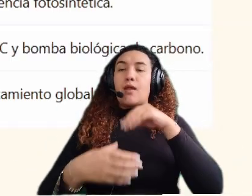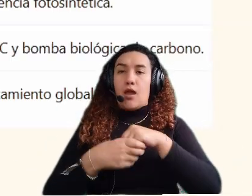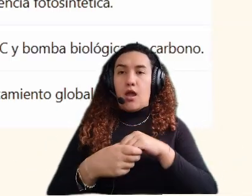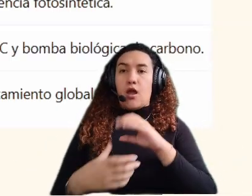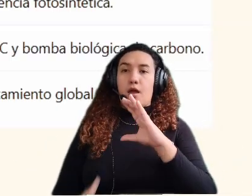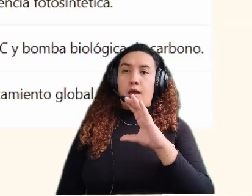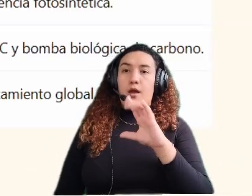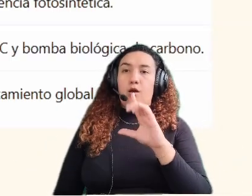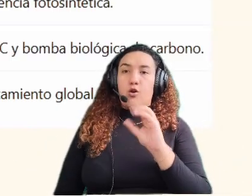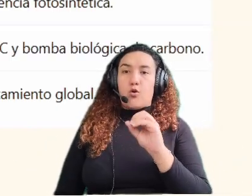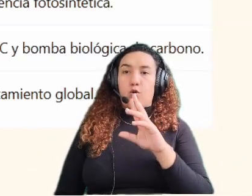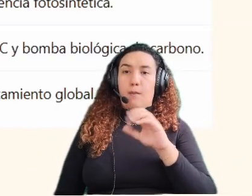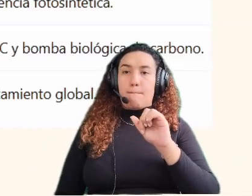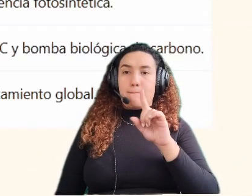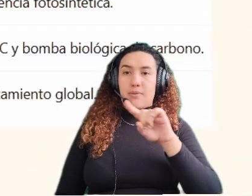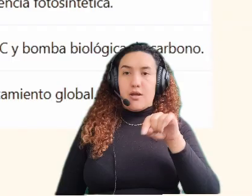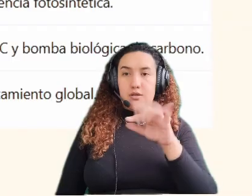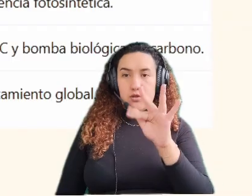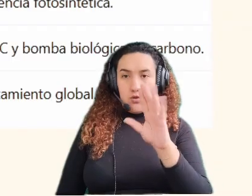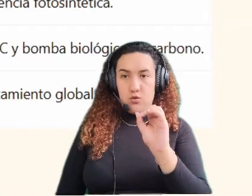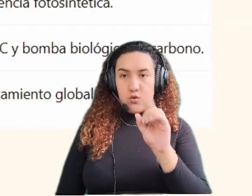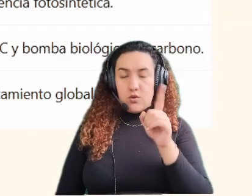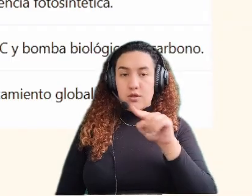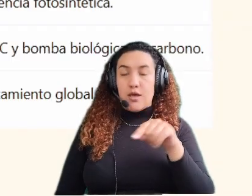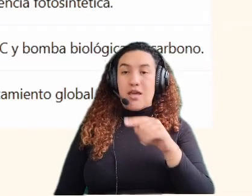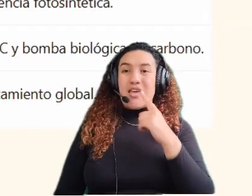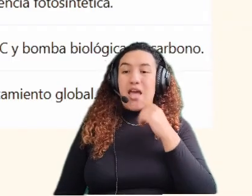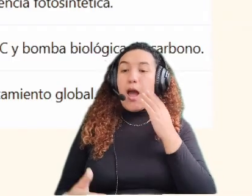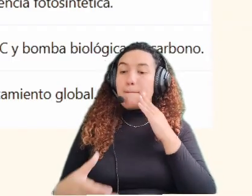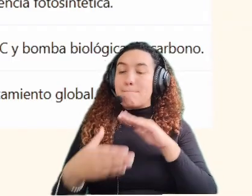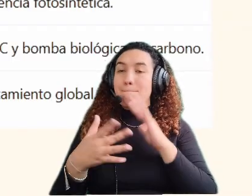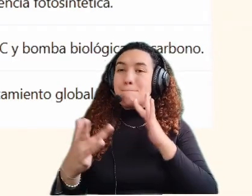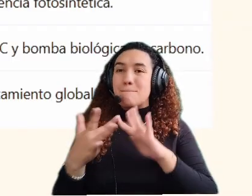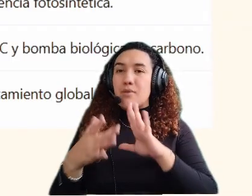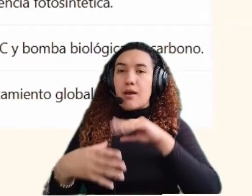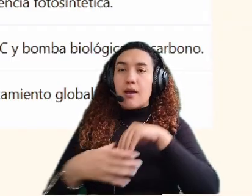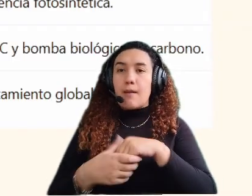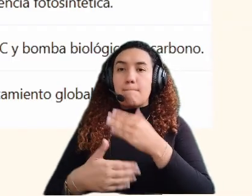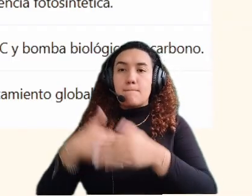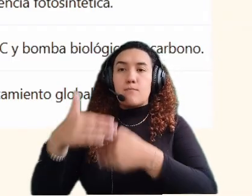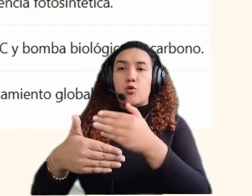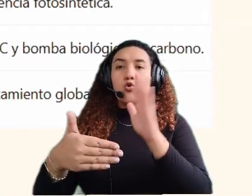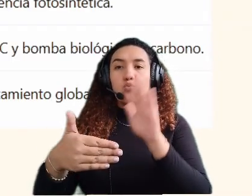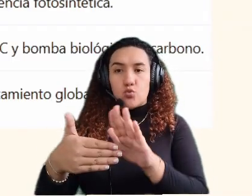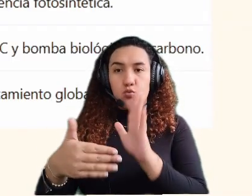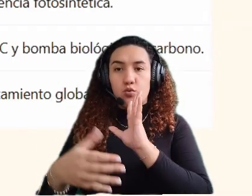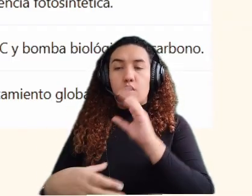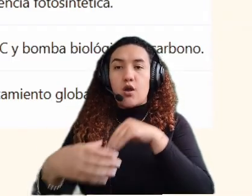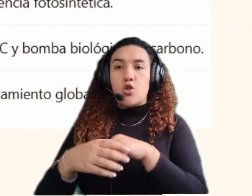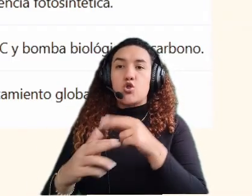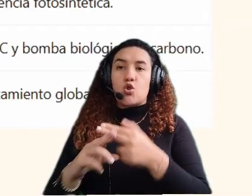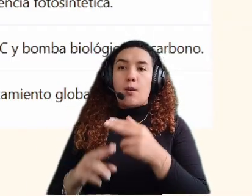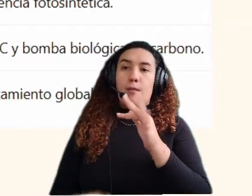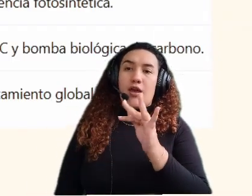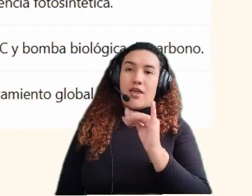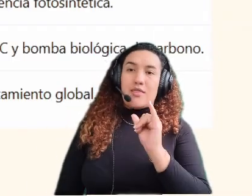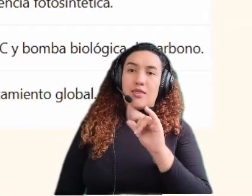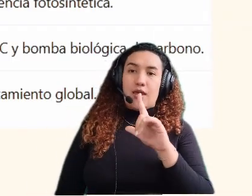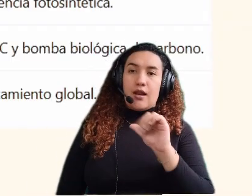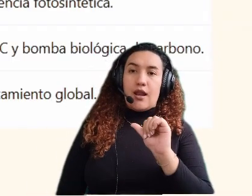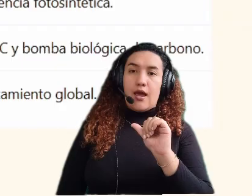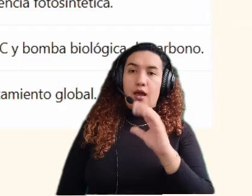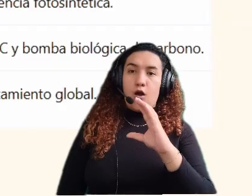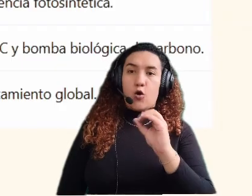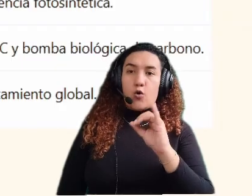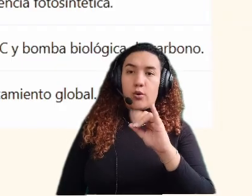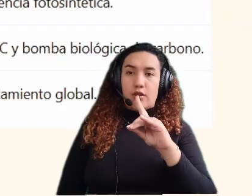vienen con nuestros cloroplastos, organulos especializados donde ocurre el proceso, contienen tilacoides, que son las membranas